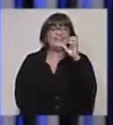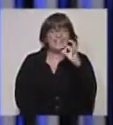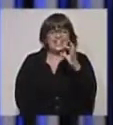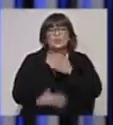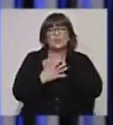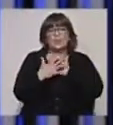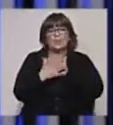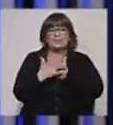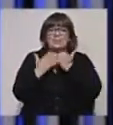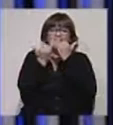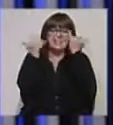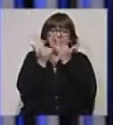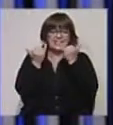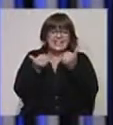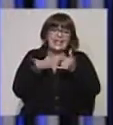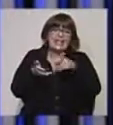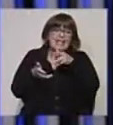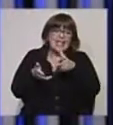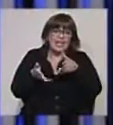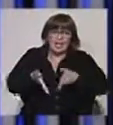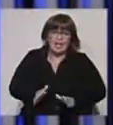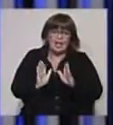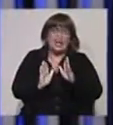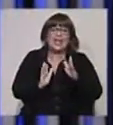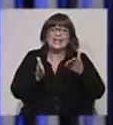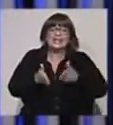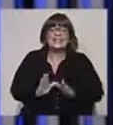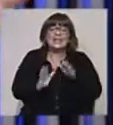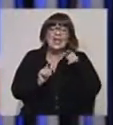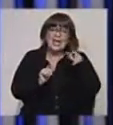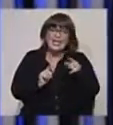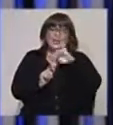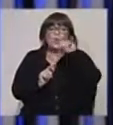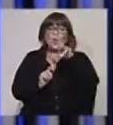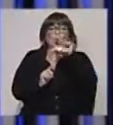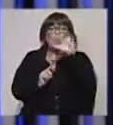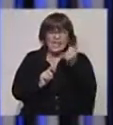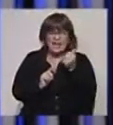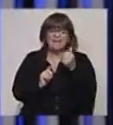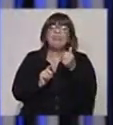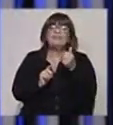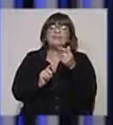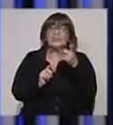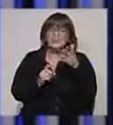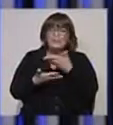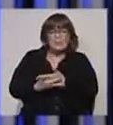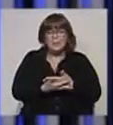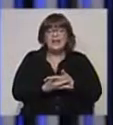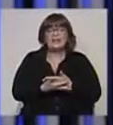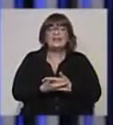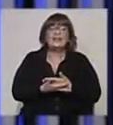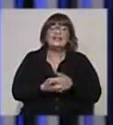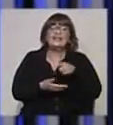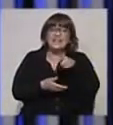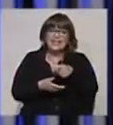supliendo por estos días, que fue papá Alvarito. Le mandamos un beso a él y a Julia, una de las tantas Julias que hay en este equipo, bebés. Y tenerlo a